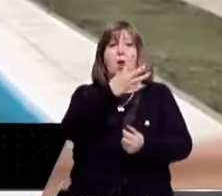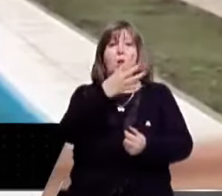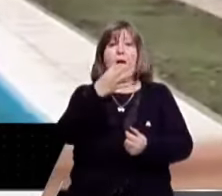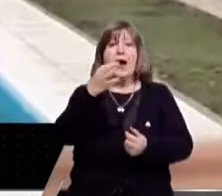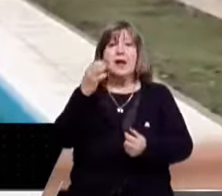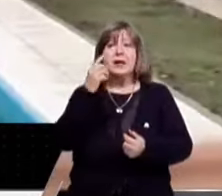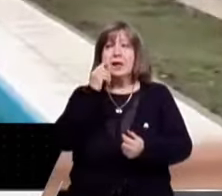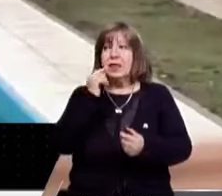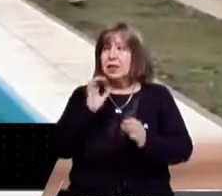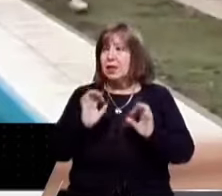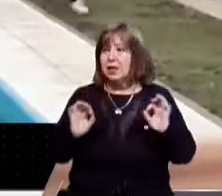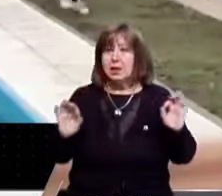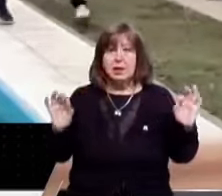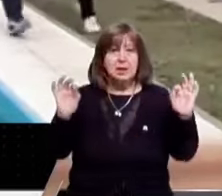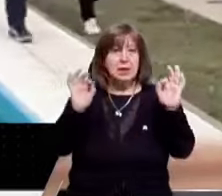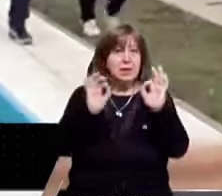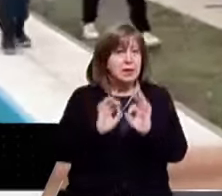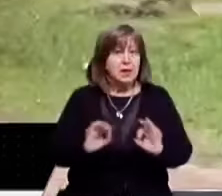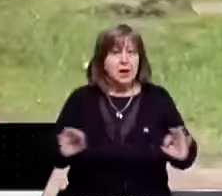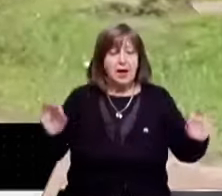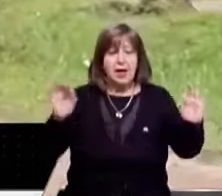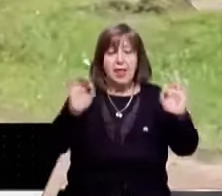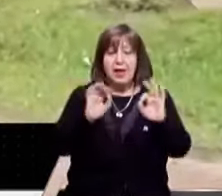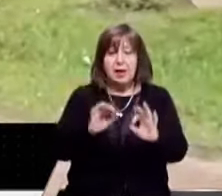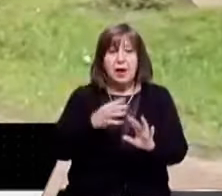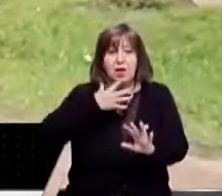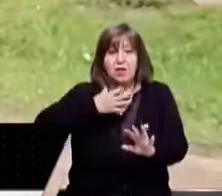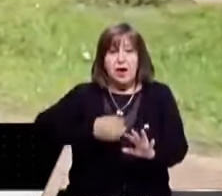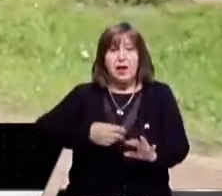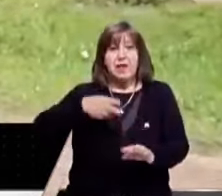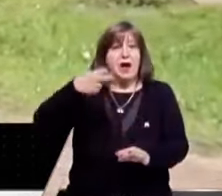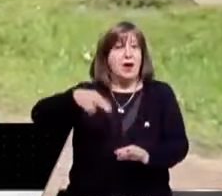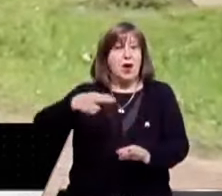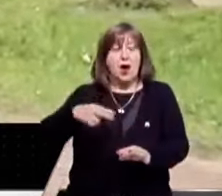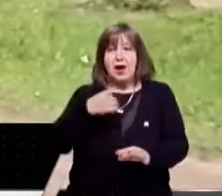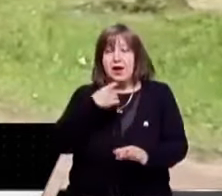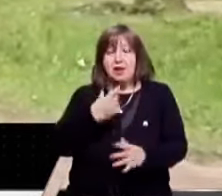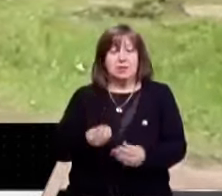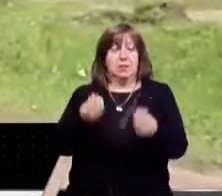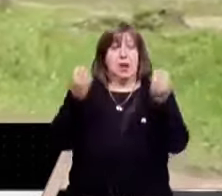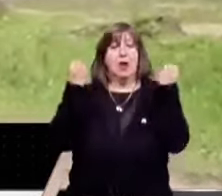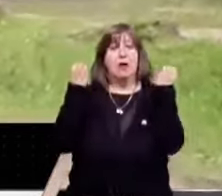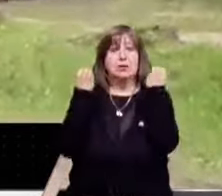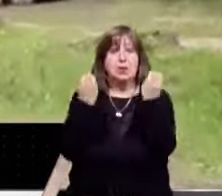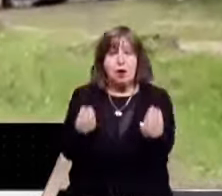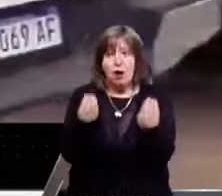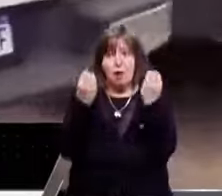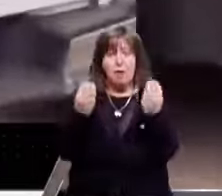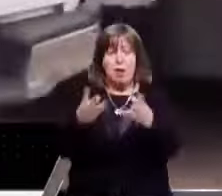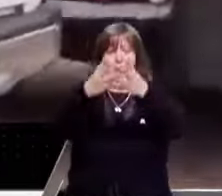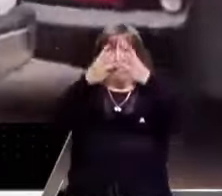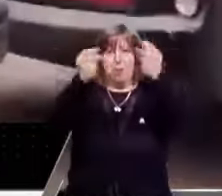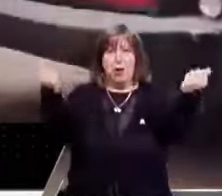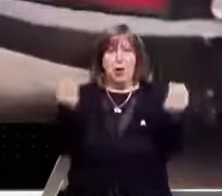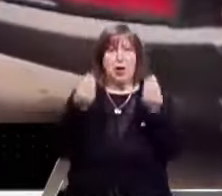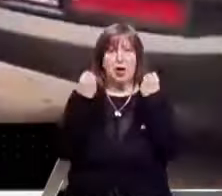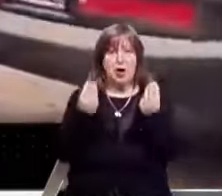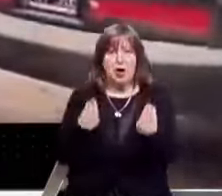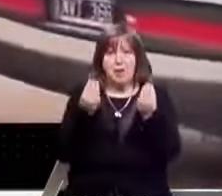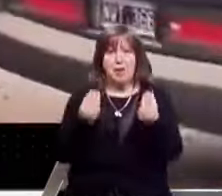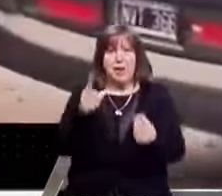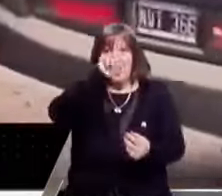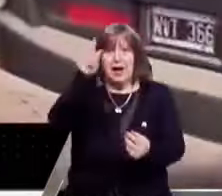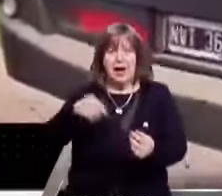no se pueda llegar a la verdad? Hay cosas que no se entienden y tampoco tienen explicación. La movilización está prevista para el